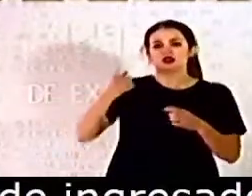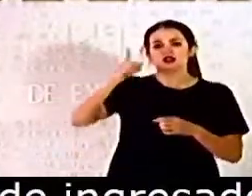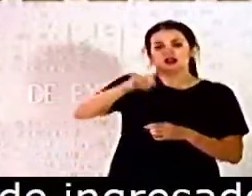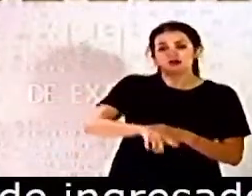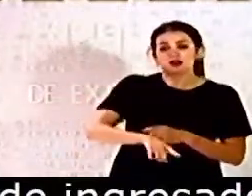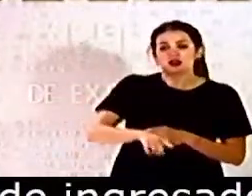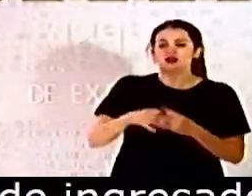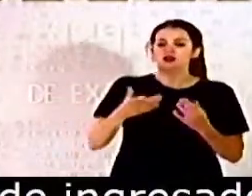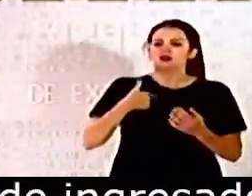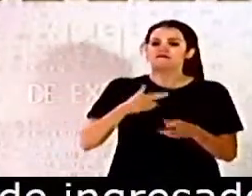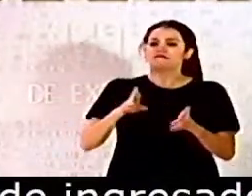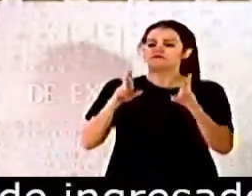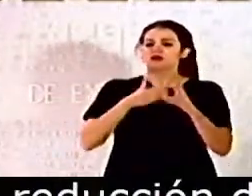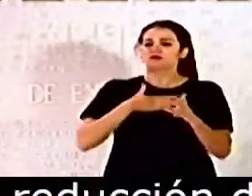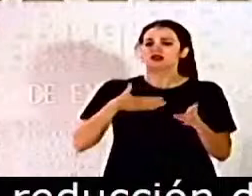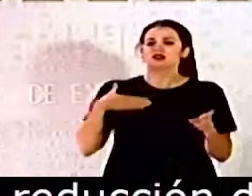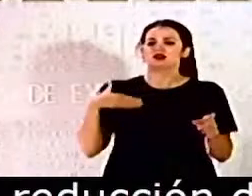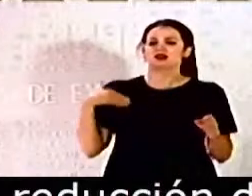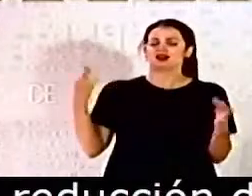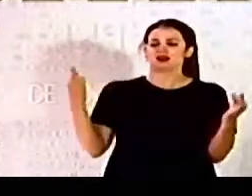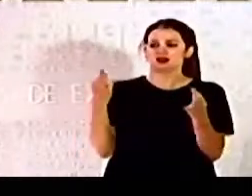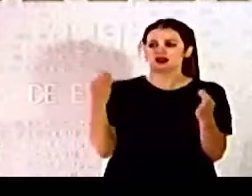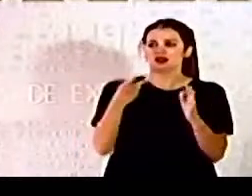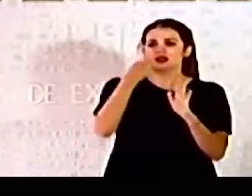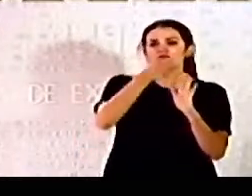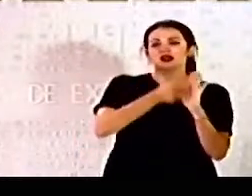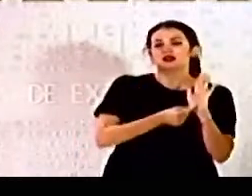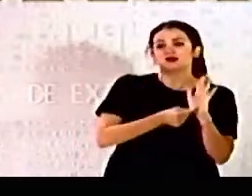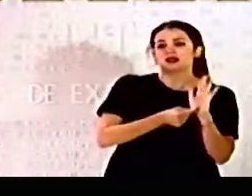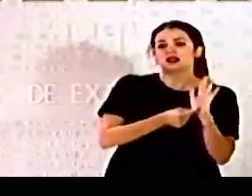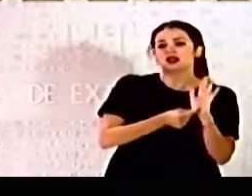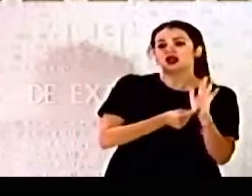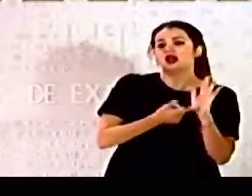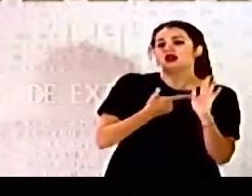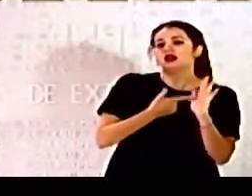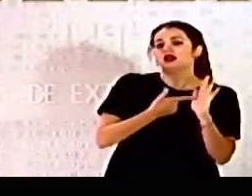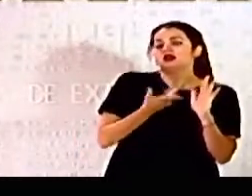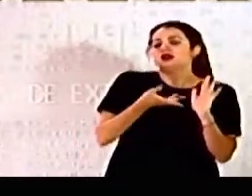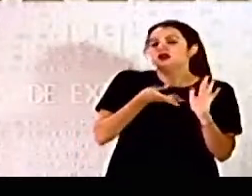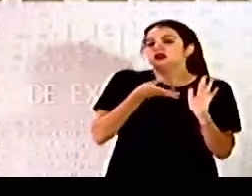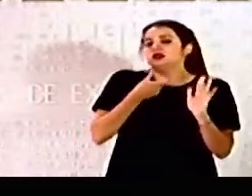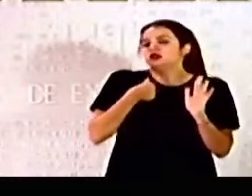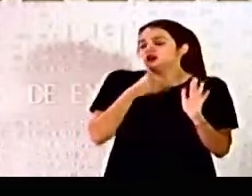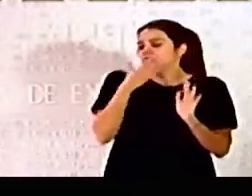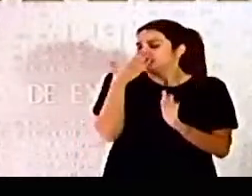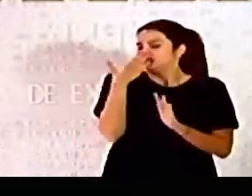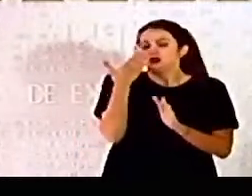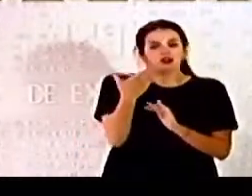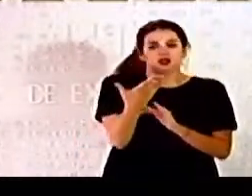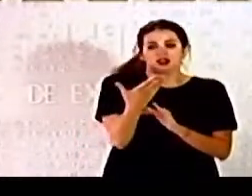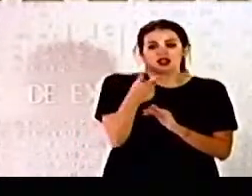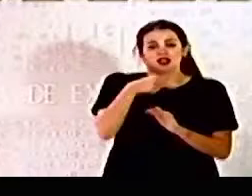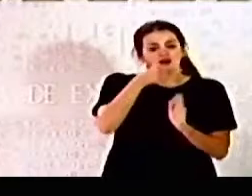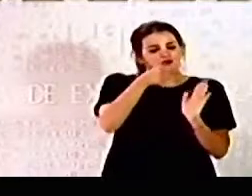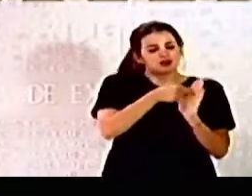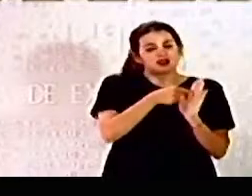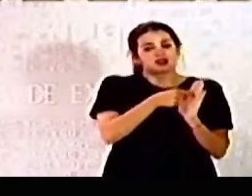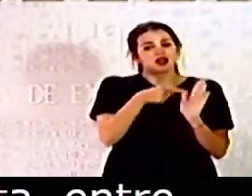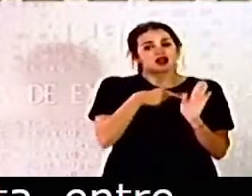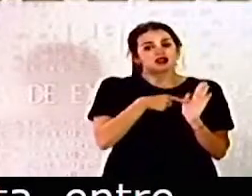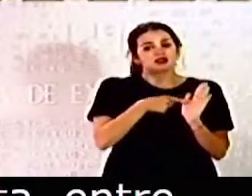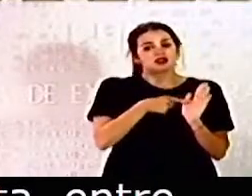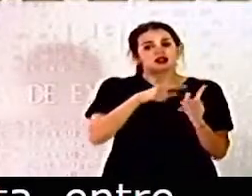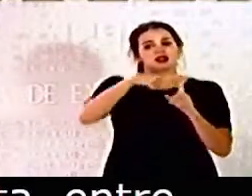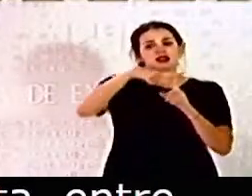espero que podamos tener esta herramienta. Entre otras cosas, le digo la verdad, porque yo creo que esta medida de nivel